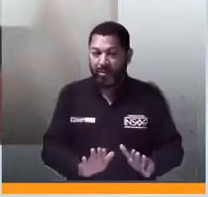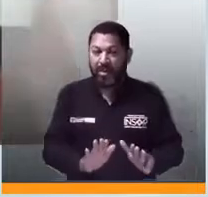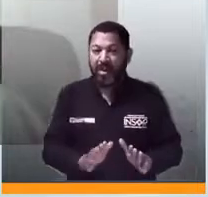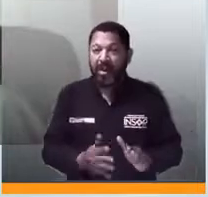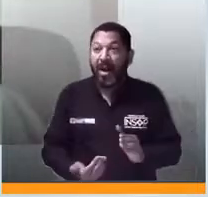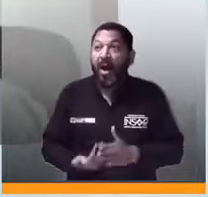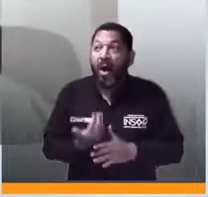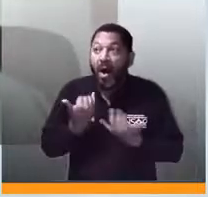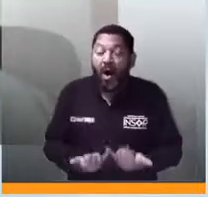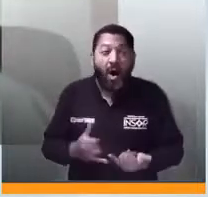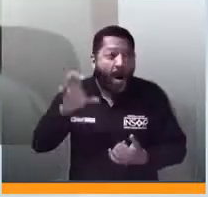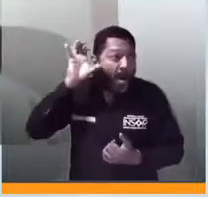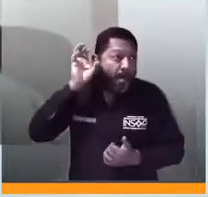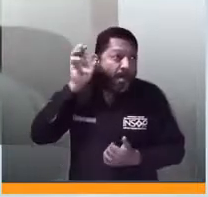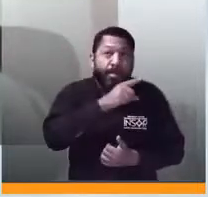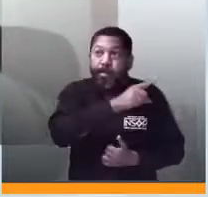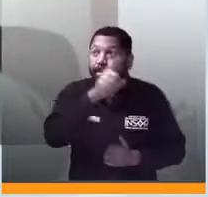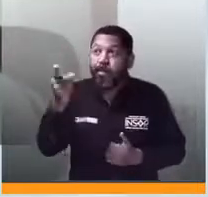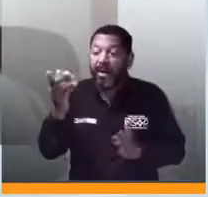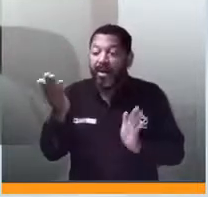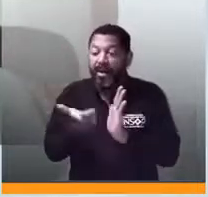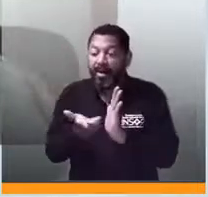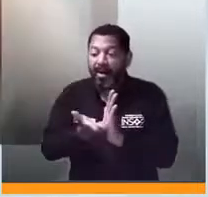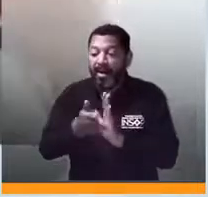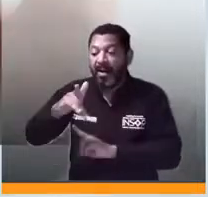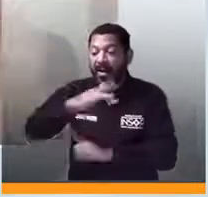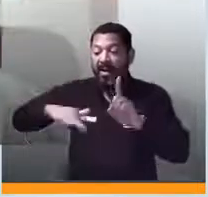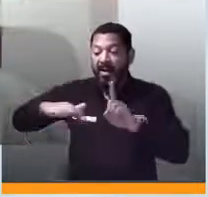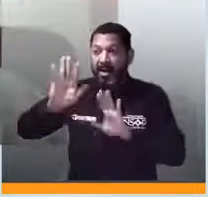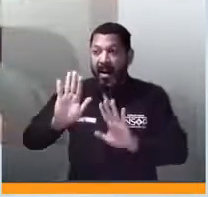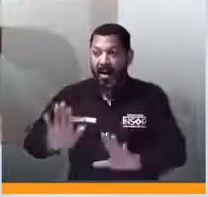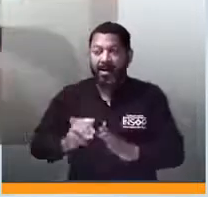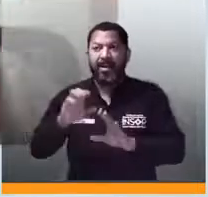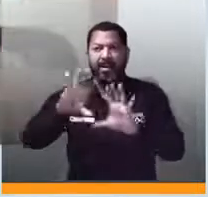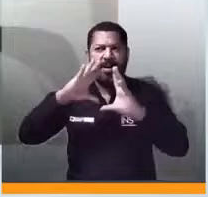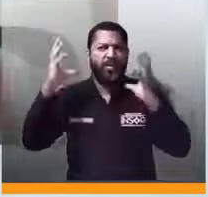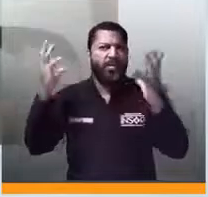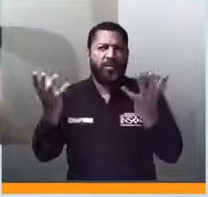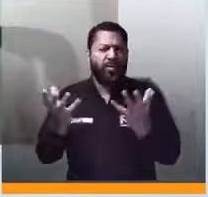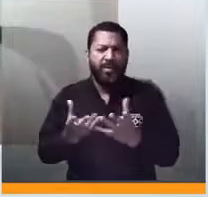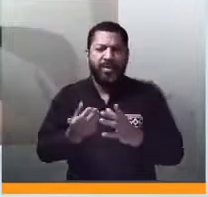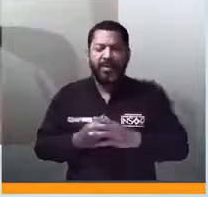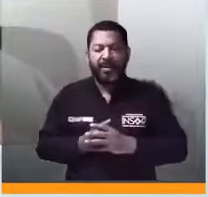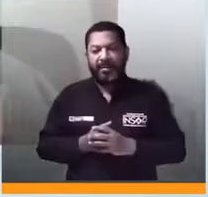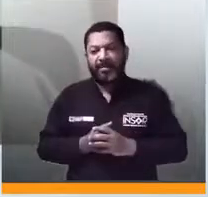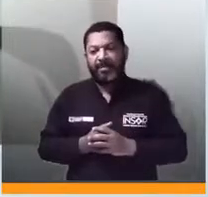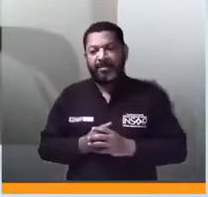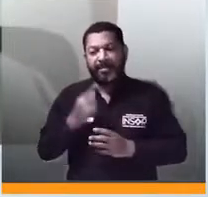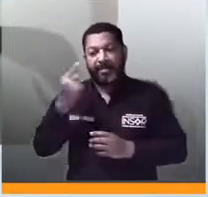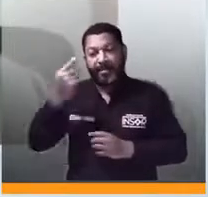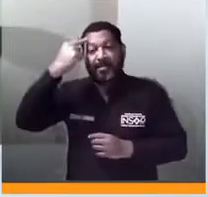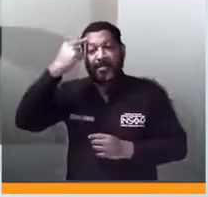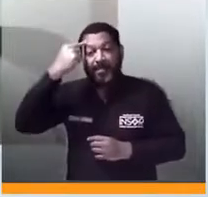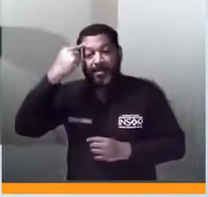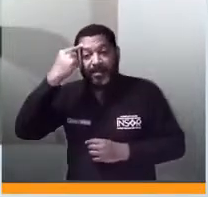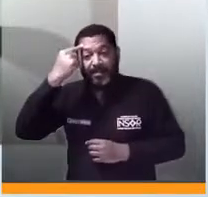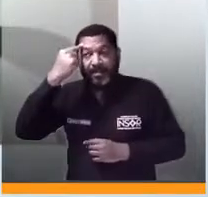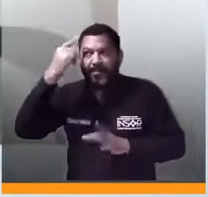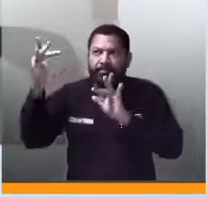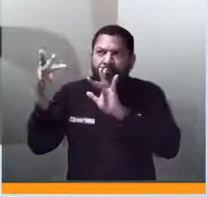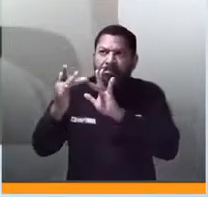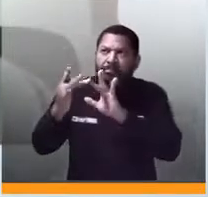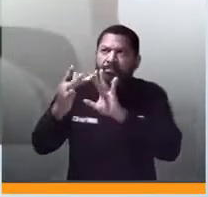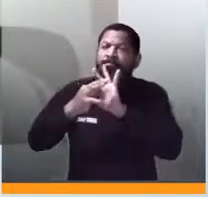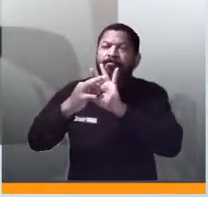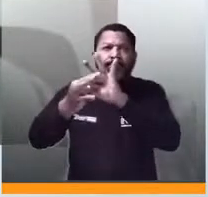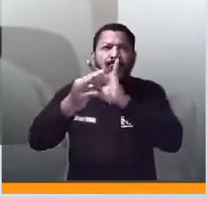realidad que hoy está viviendo el sector de la educación en Colombia y, por supuesto, en el mundo. Yo creo que es parte de ponernos a tono con lo que